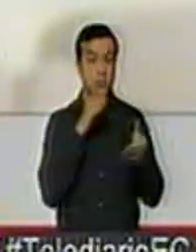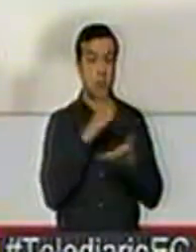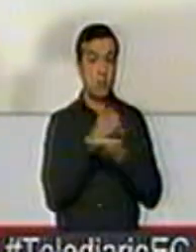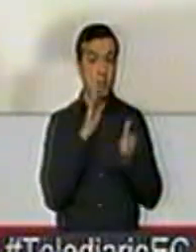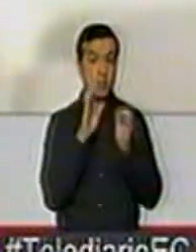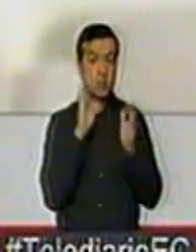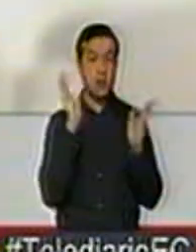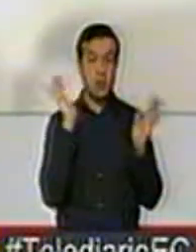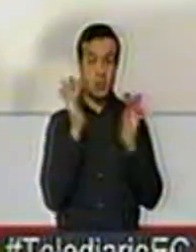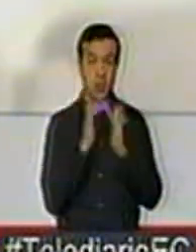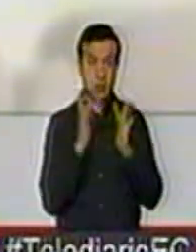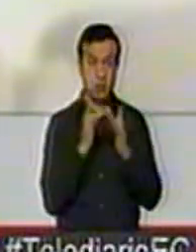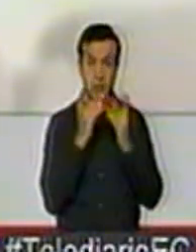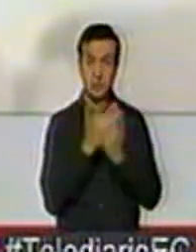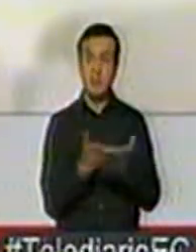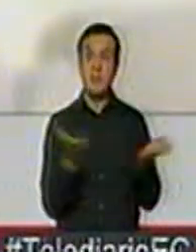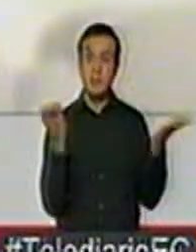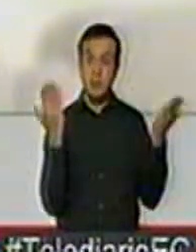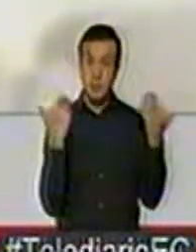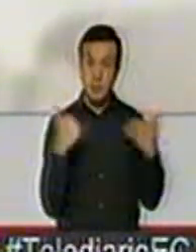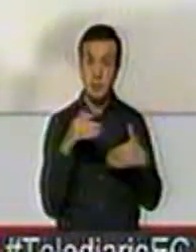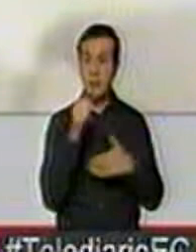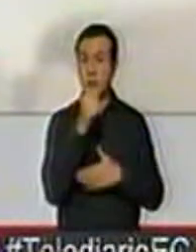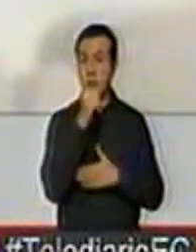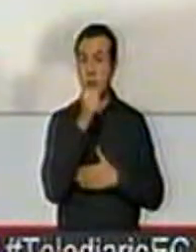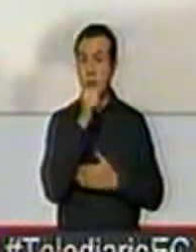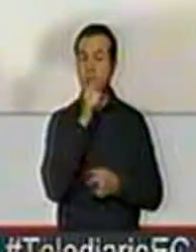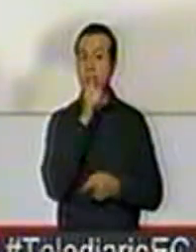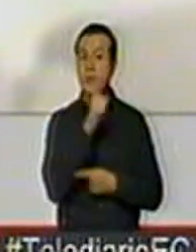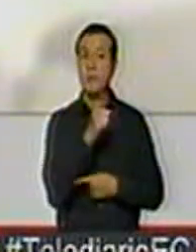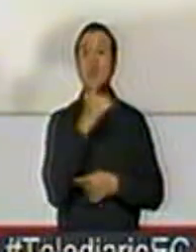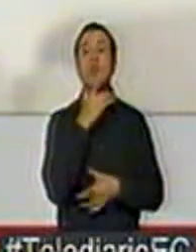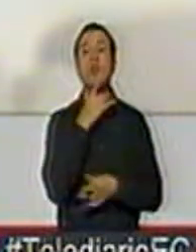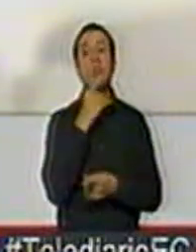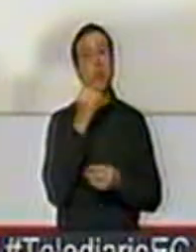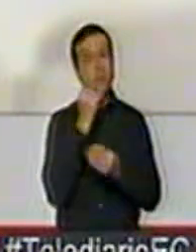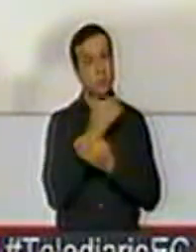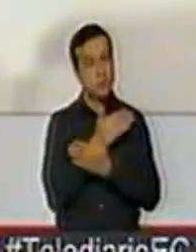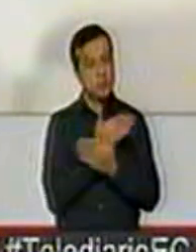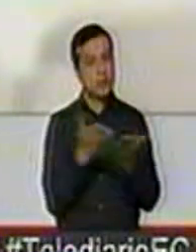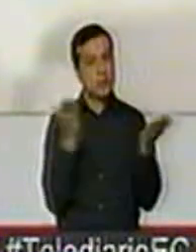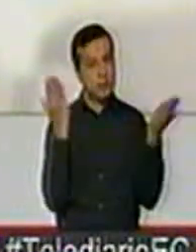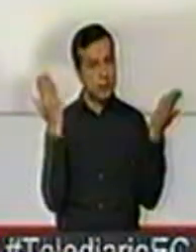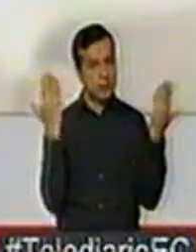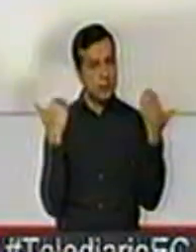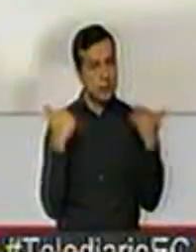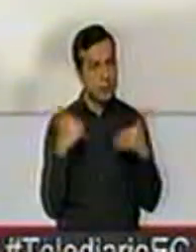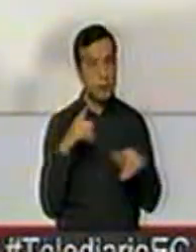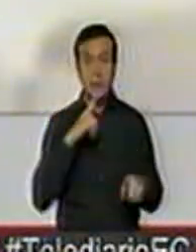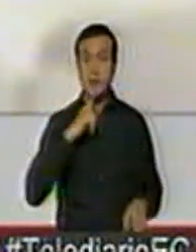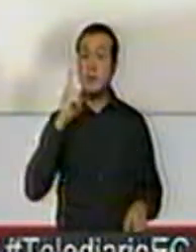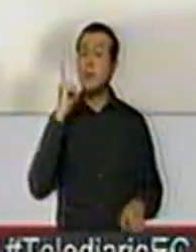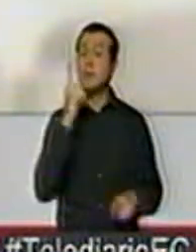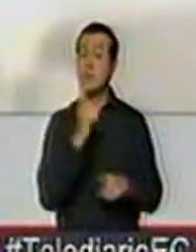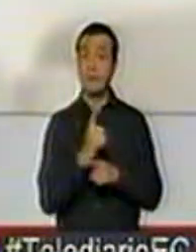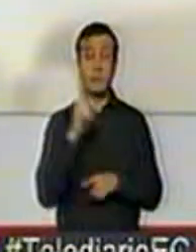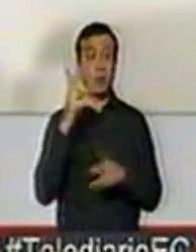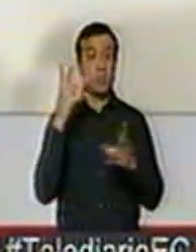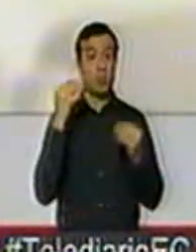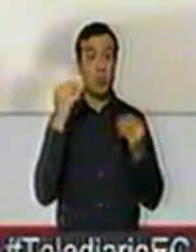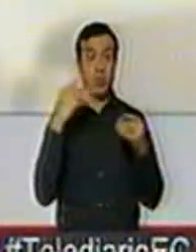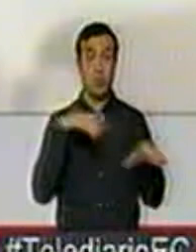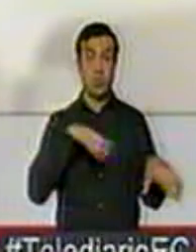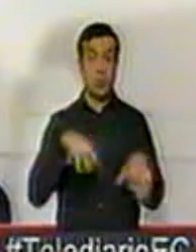están enlazados con ustedes para esta entrevista. Es un placer estar acá con ustedes y en realidad que hay mucho movimiento